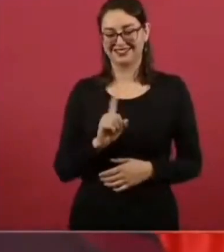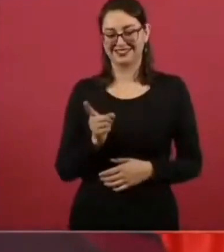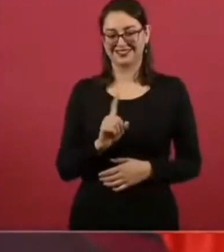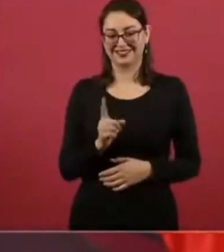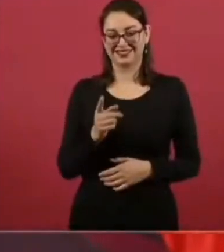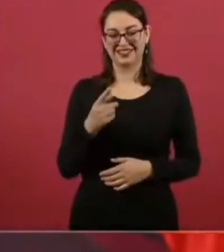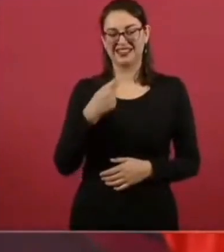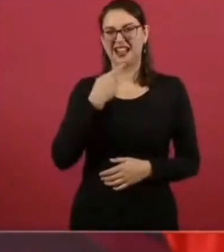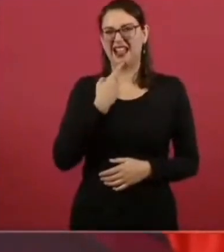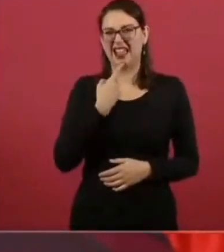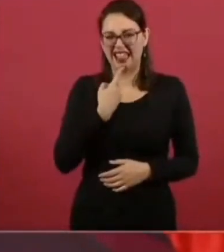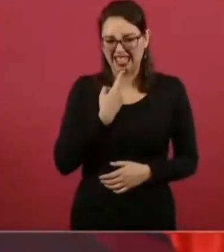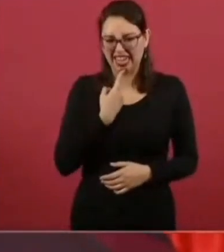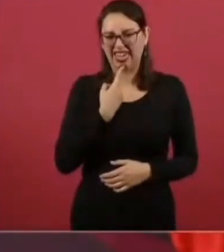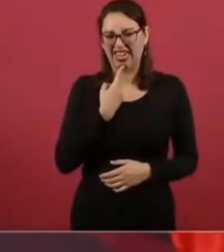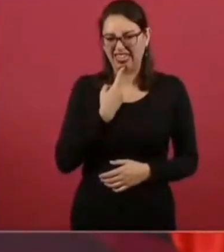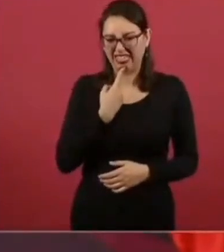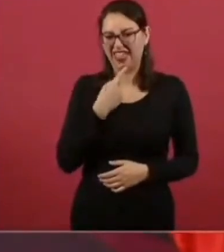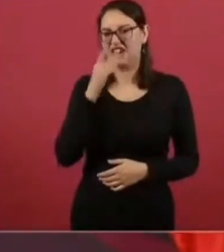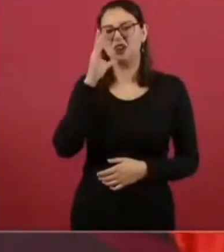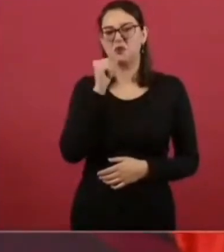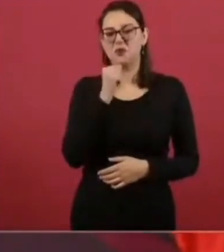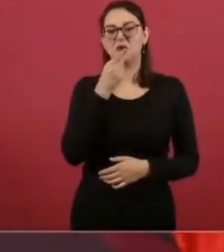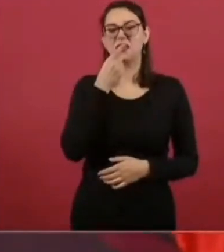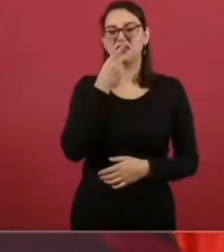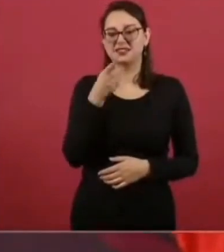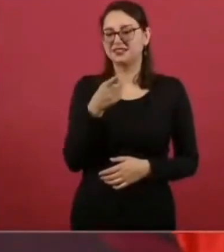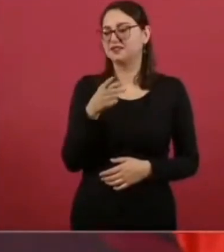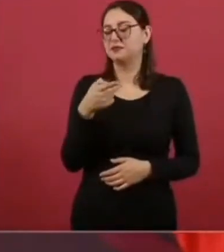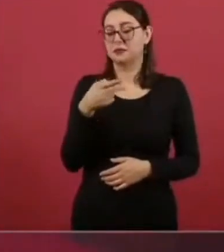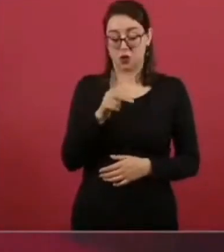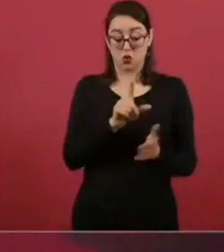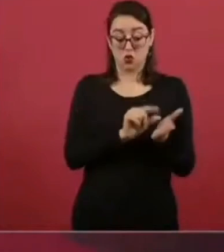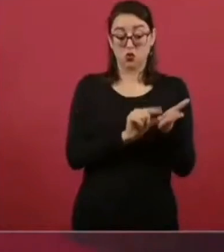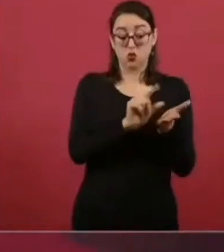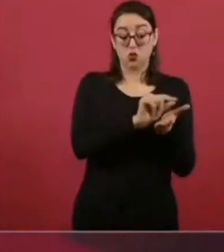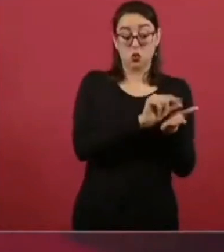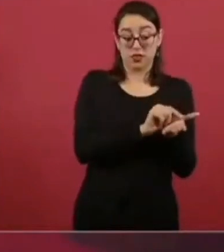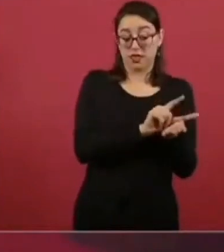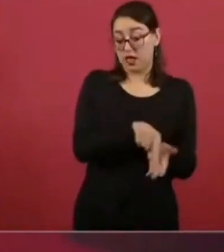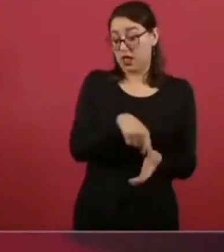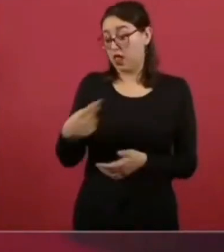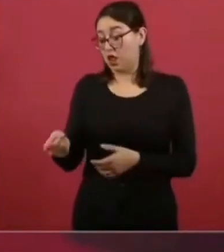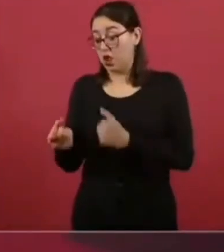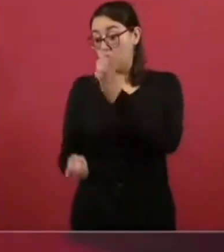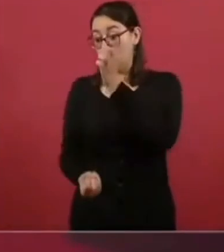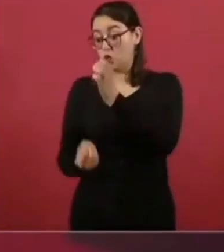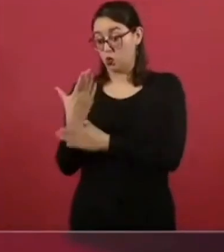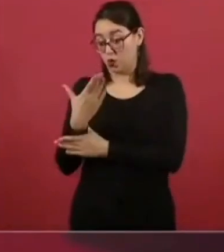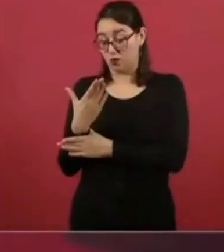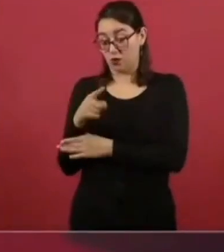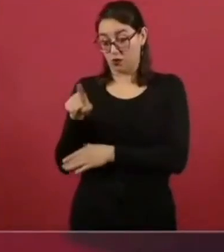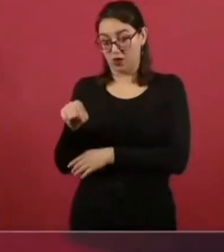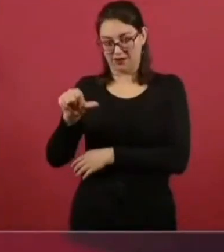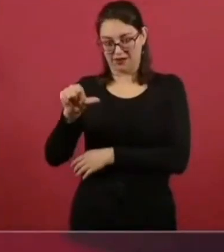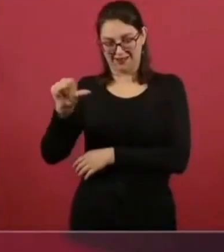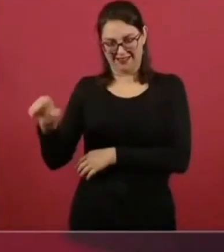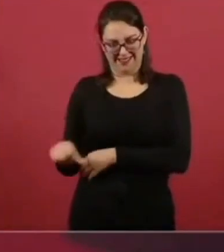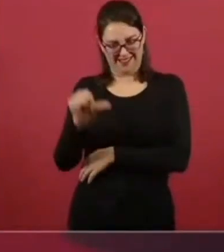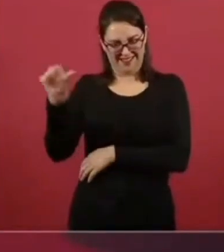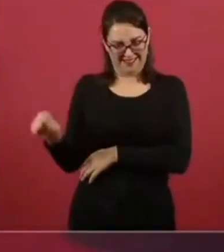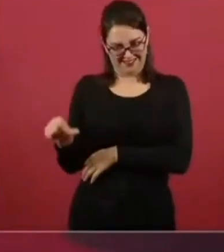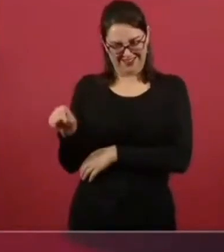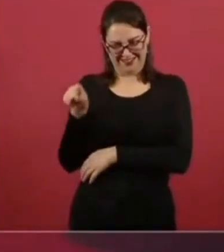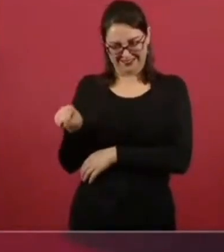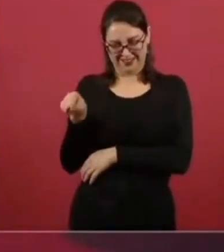No está fácil. Pero bueno, esa nueva plataforma, ya me inscribí. Y